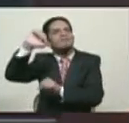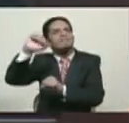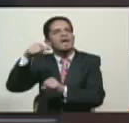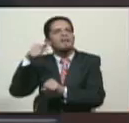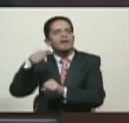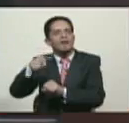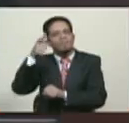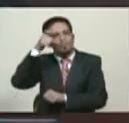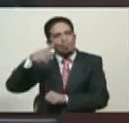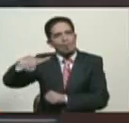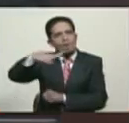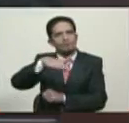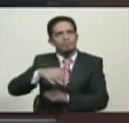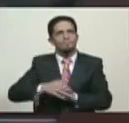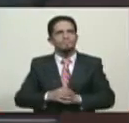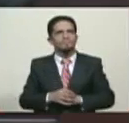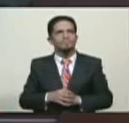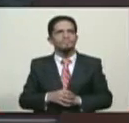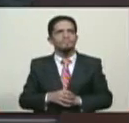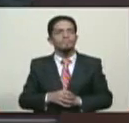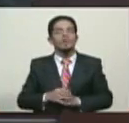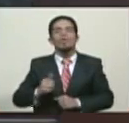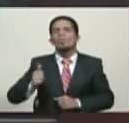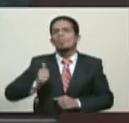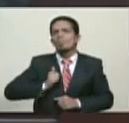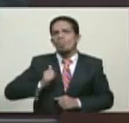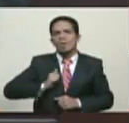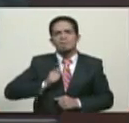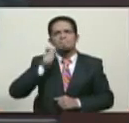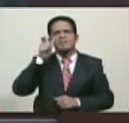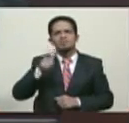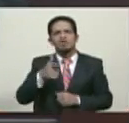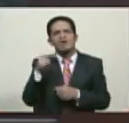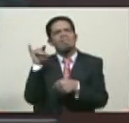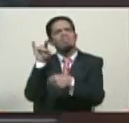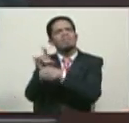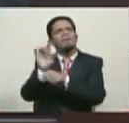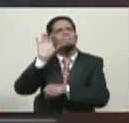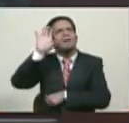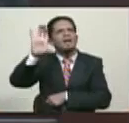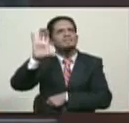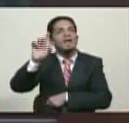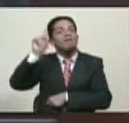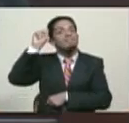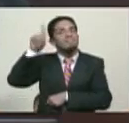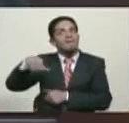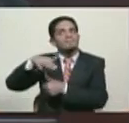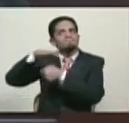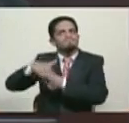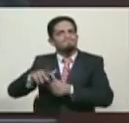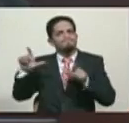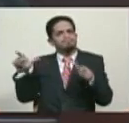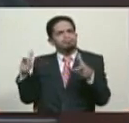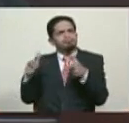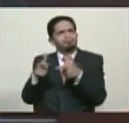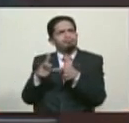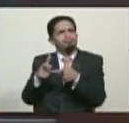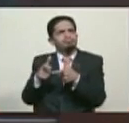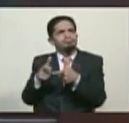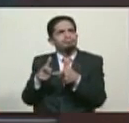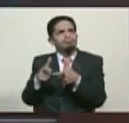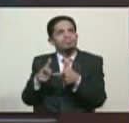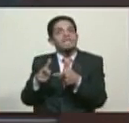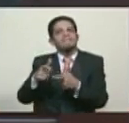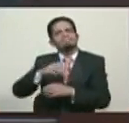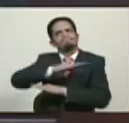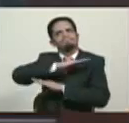glorioso pueblo. Cualquier aventura apátrida debe ser reducida imponiendo el más extremo